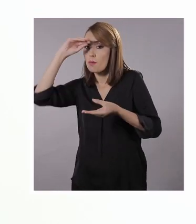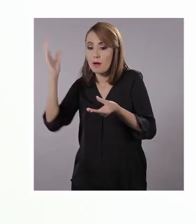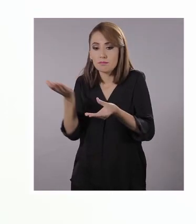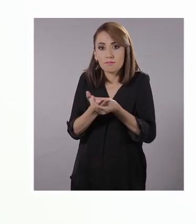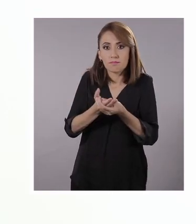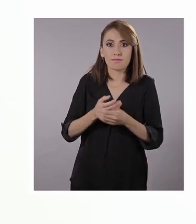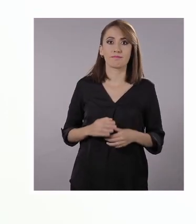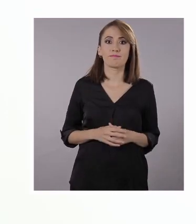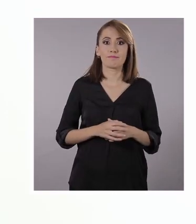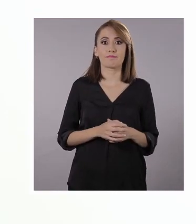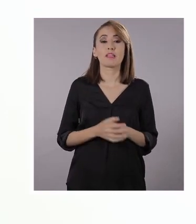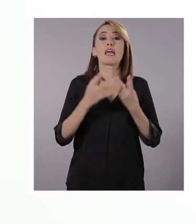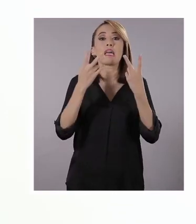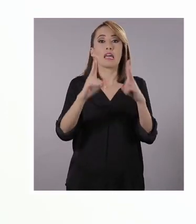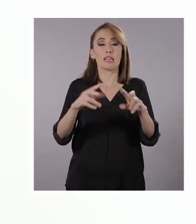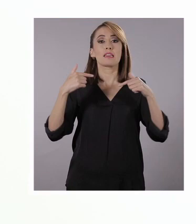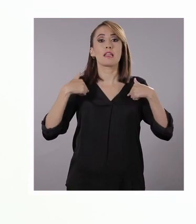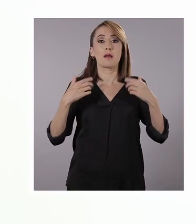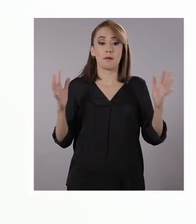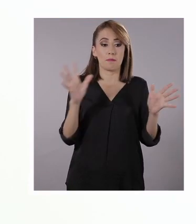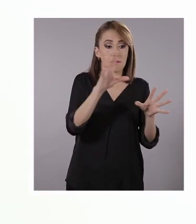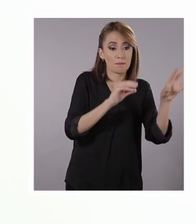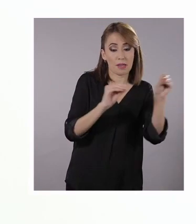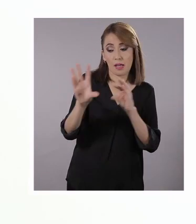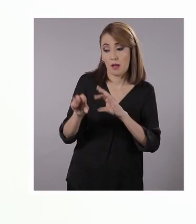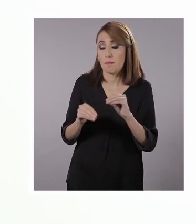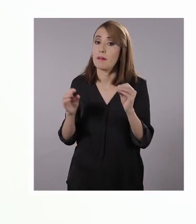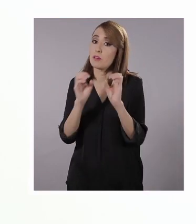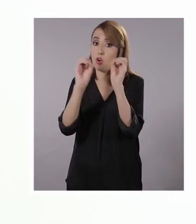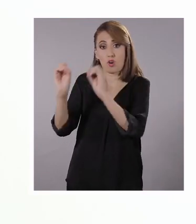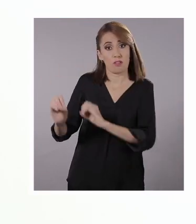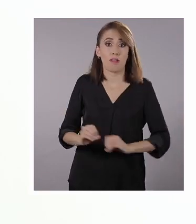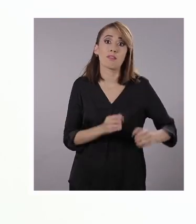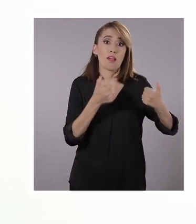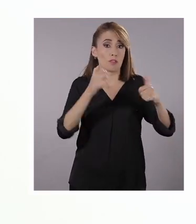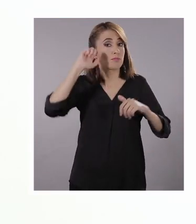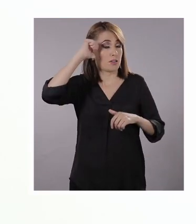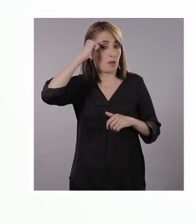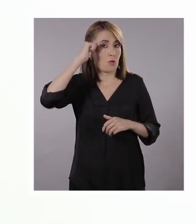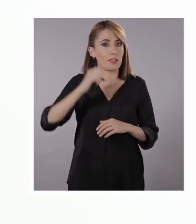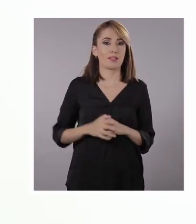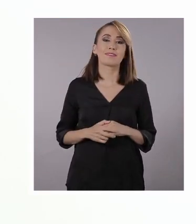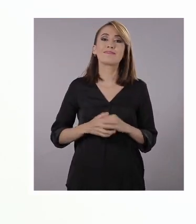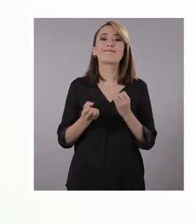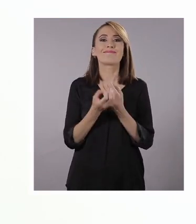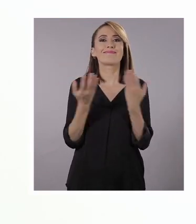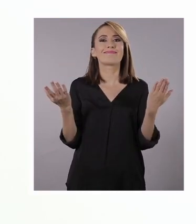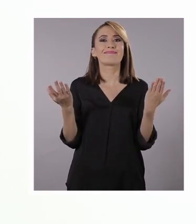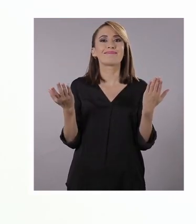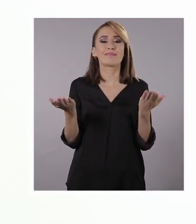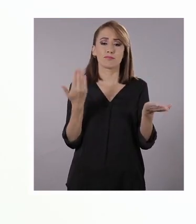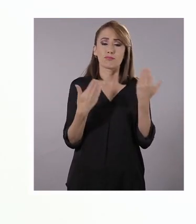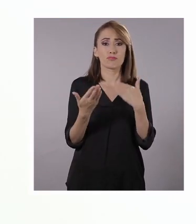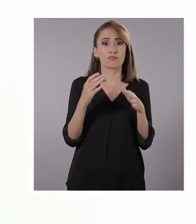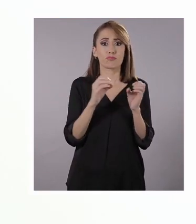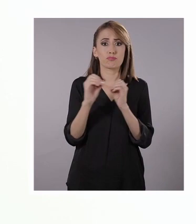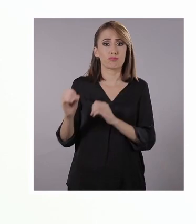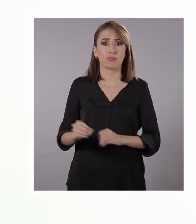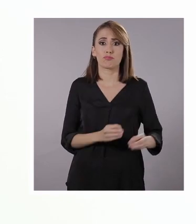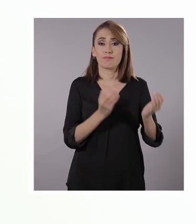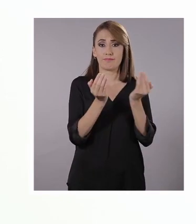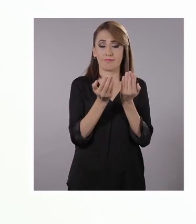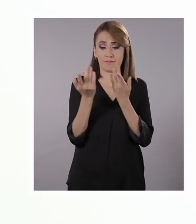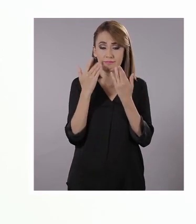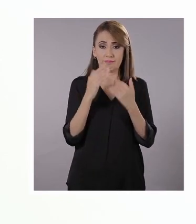aprendido aquí debe ir en tu portafolio. Y que tenemos que recoger todo porque hay que dejar todo organizado. Correcto. Muy así bien, es. Tú